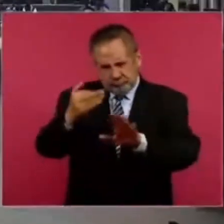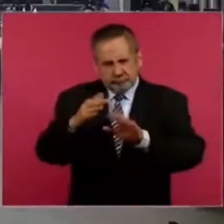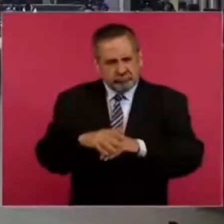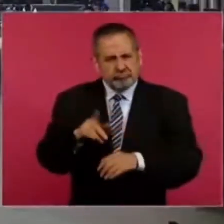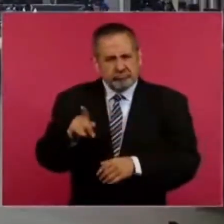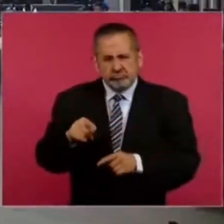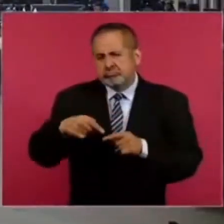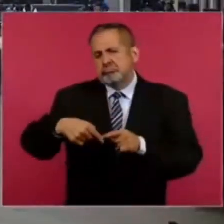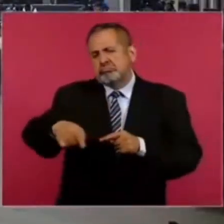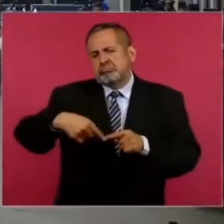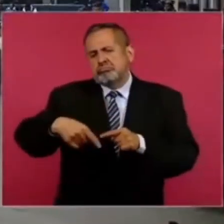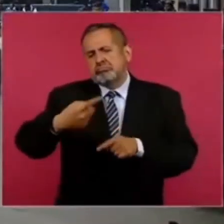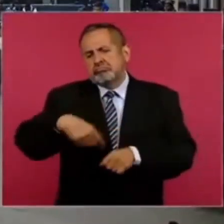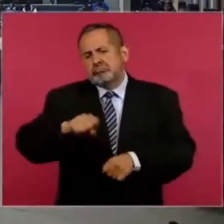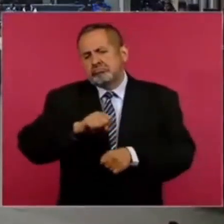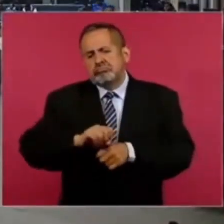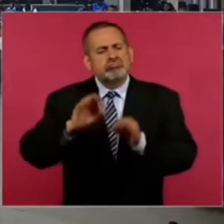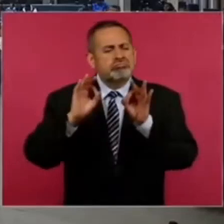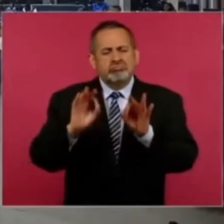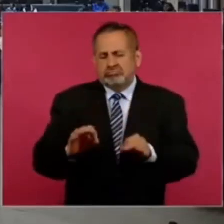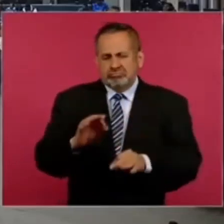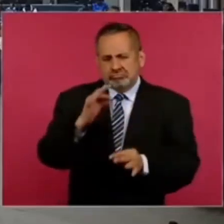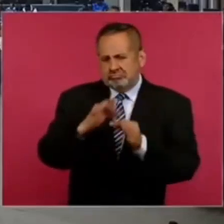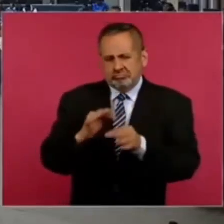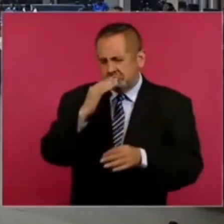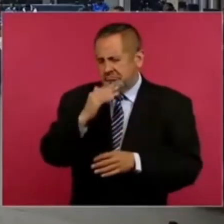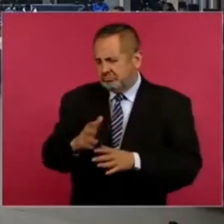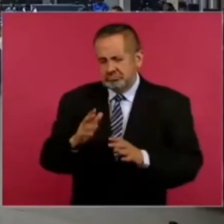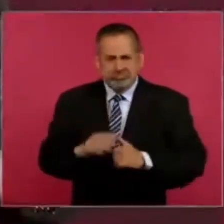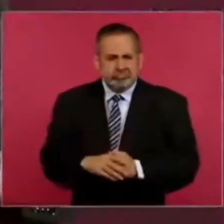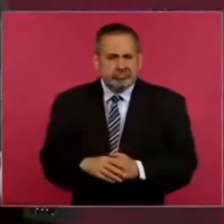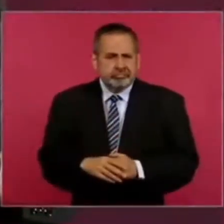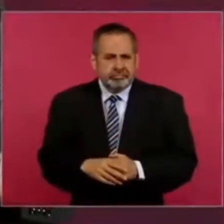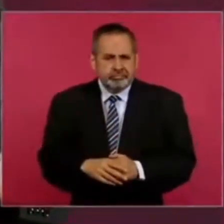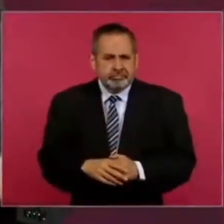es en esta semana ya que entran